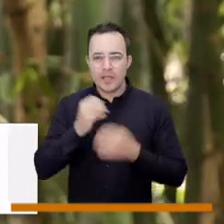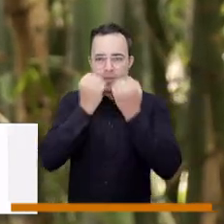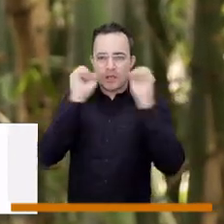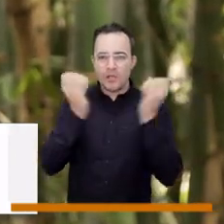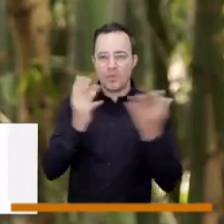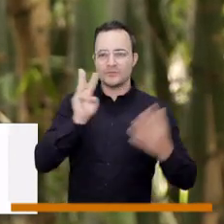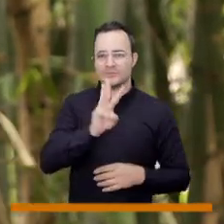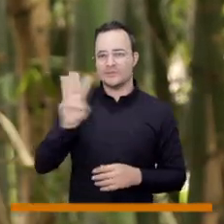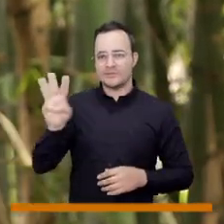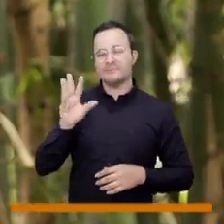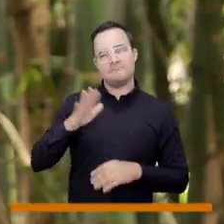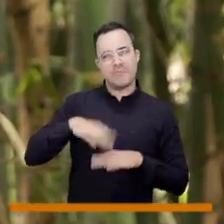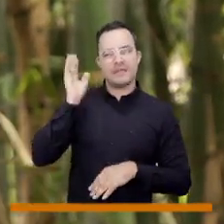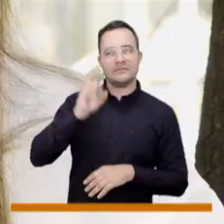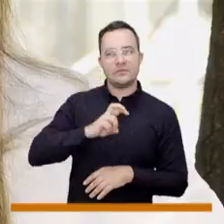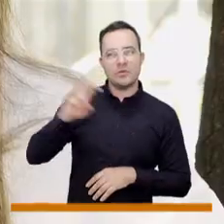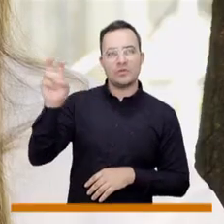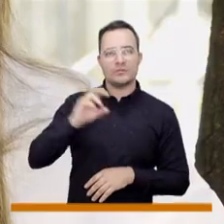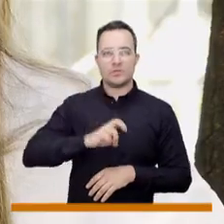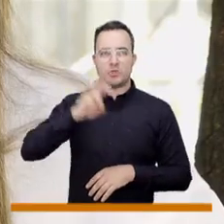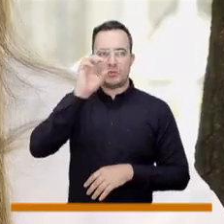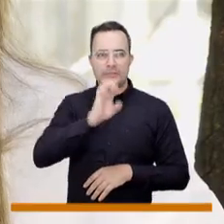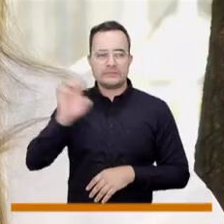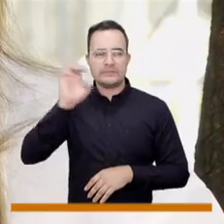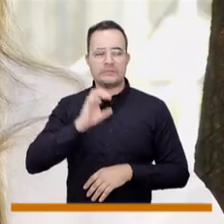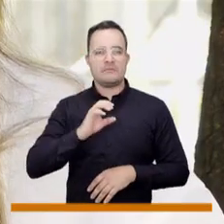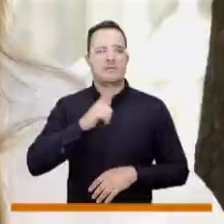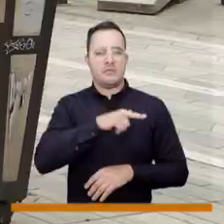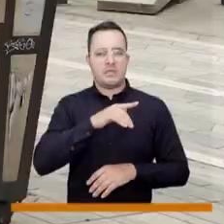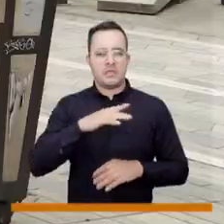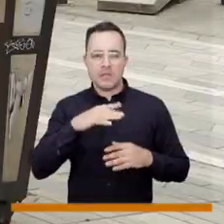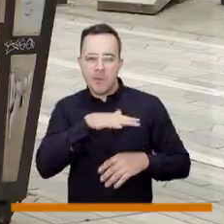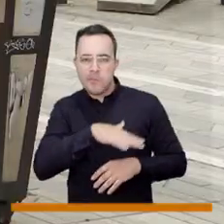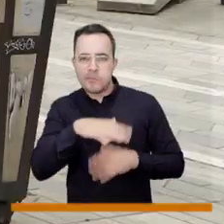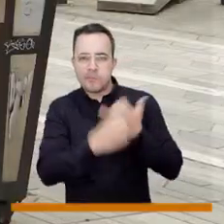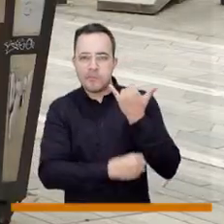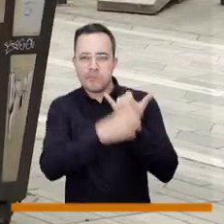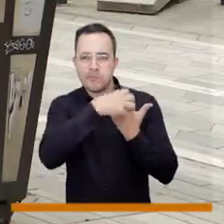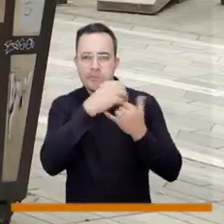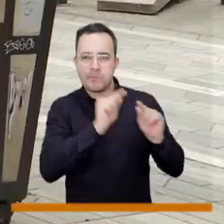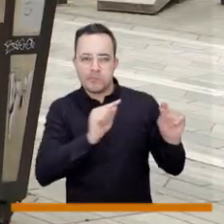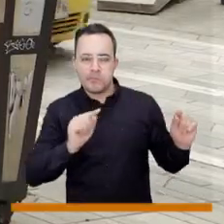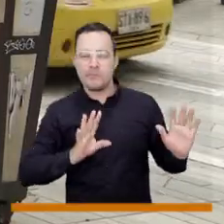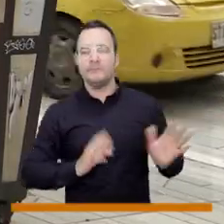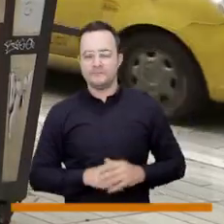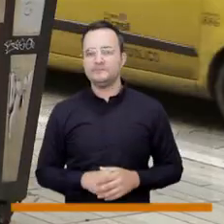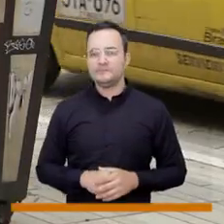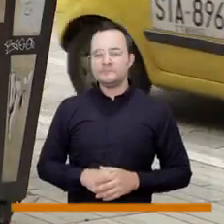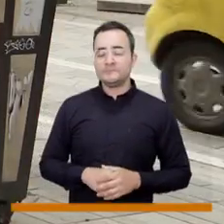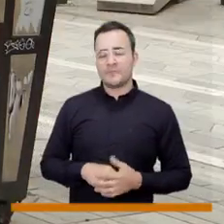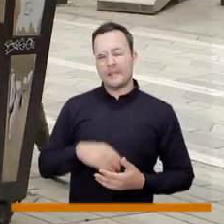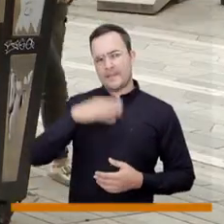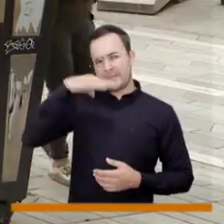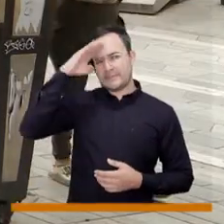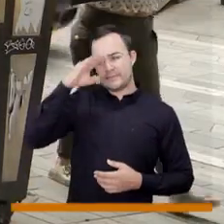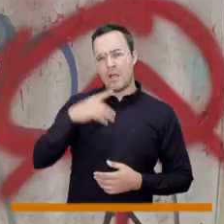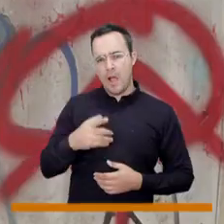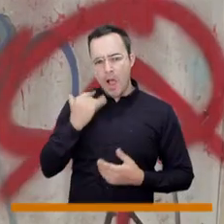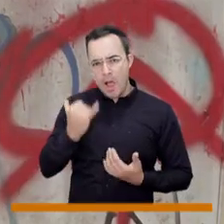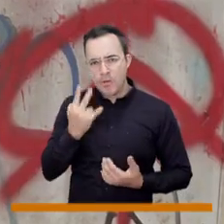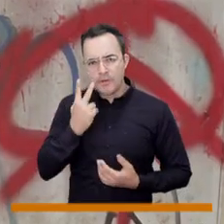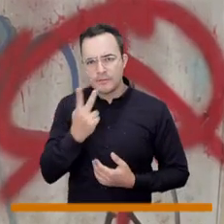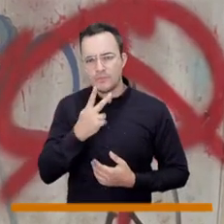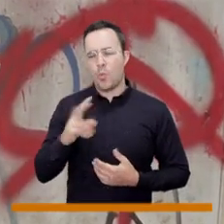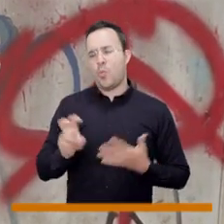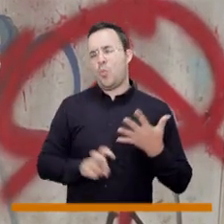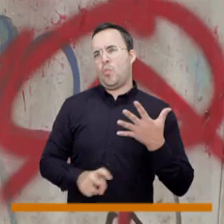zona norte nordeste y bajo cauca y algunos municipios de urabá Medellín tiene hoy eh riesgo extremo